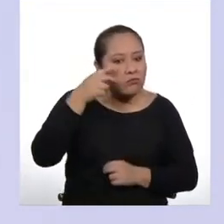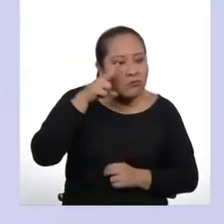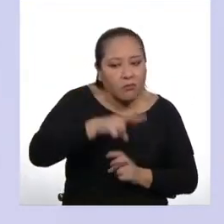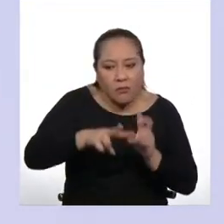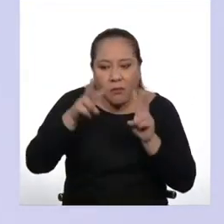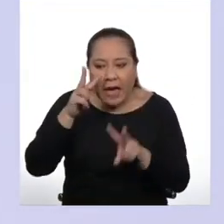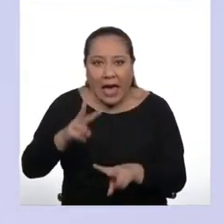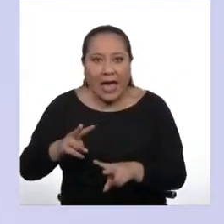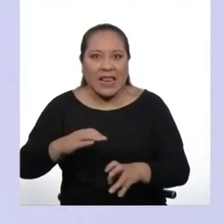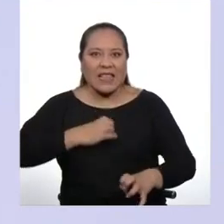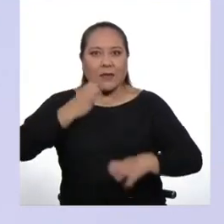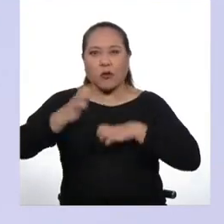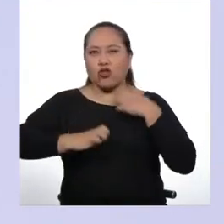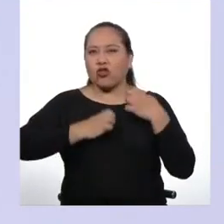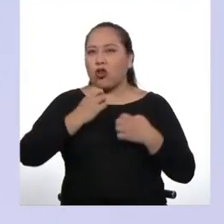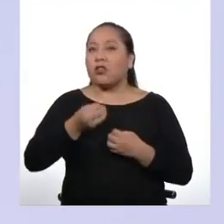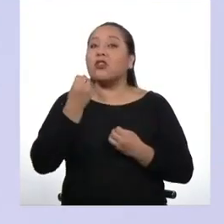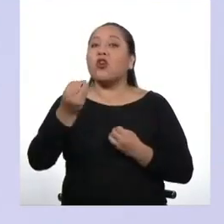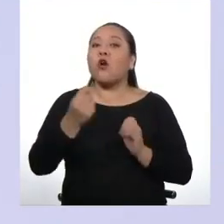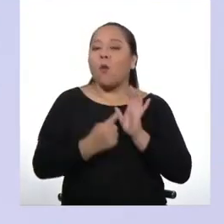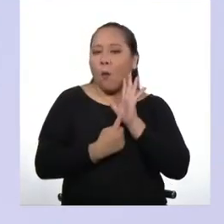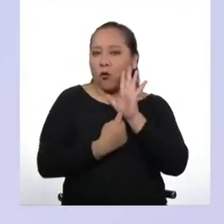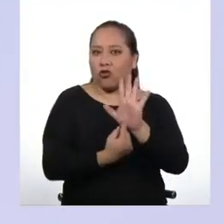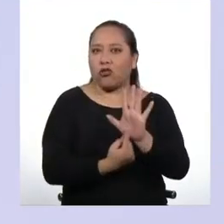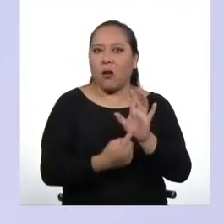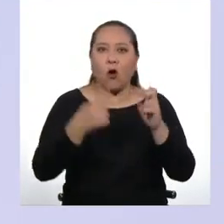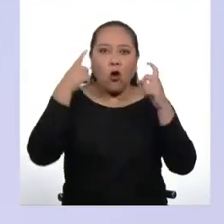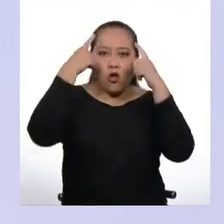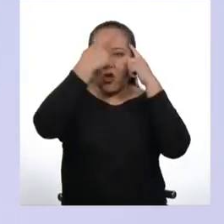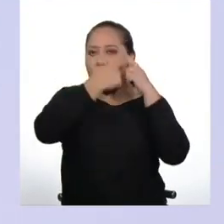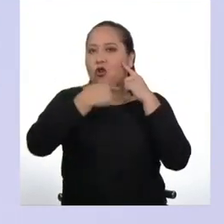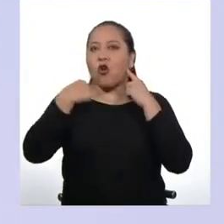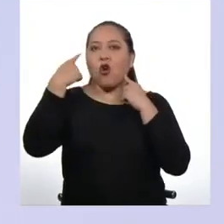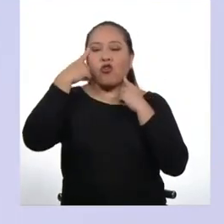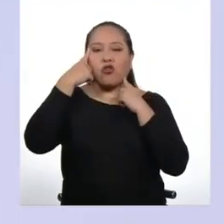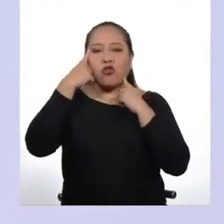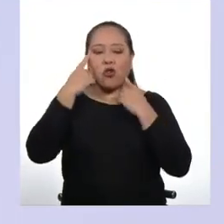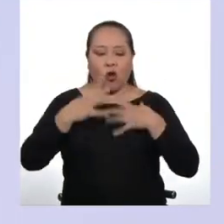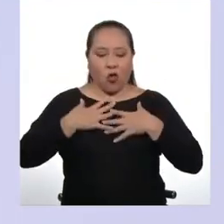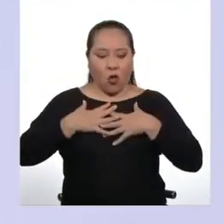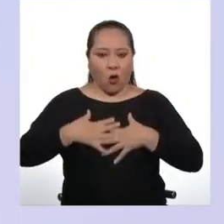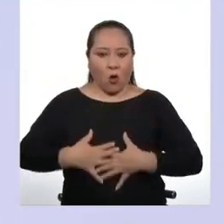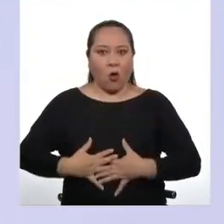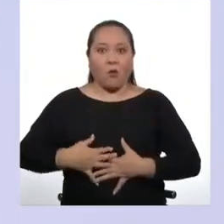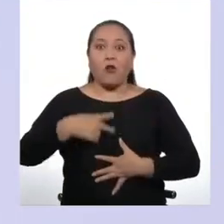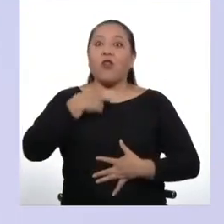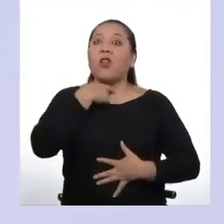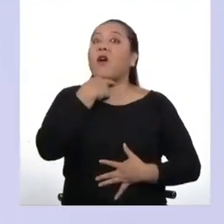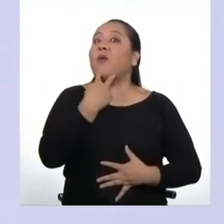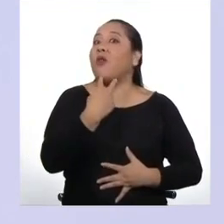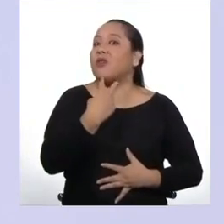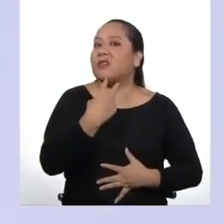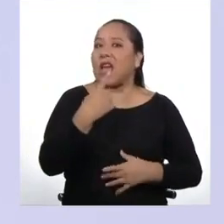sentimos y cómo las expresamos con nuestro rostro, cuerpo y voz. Y también debemos